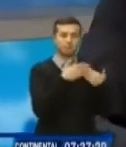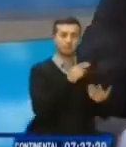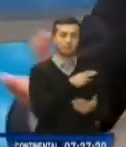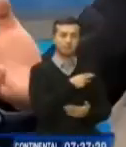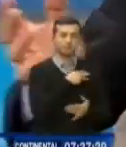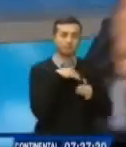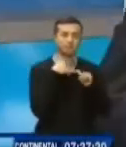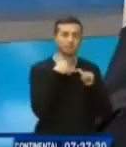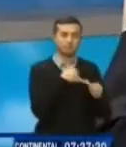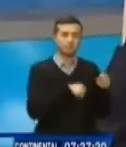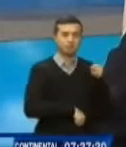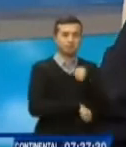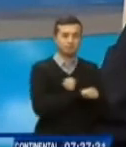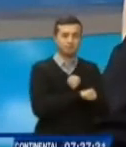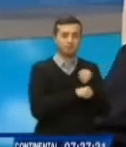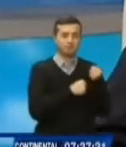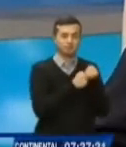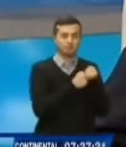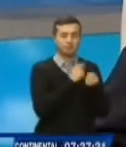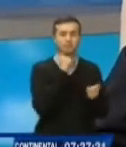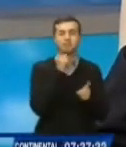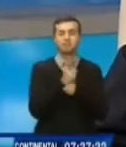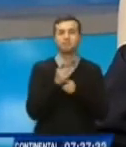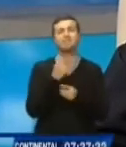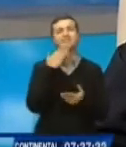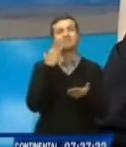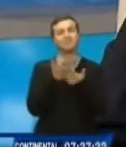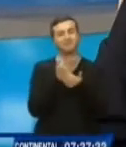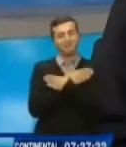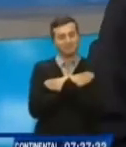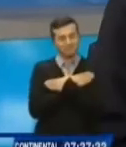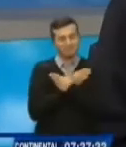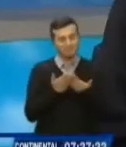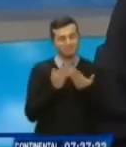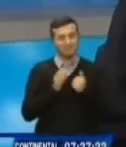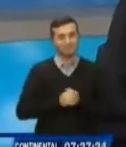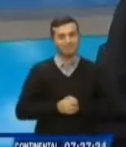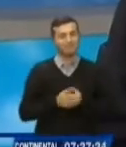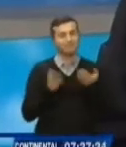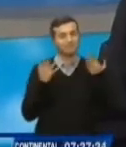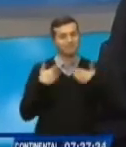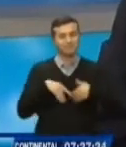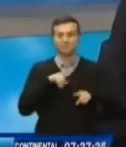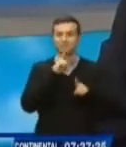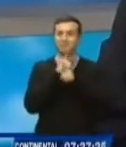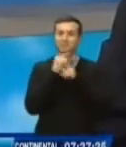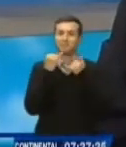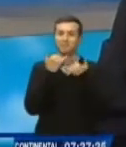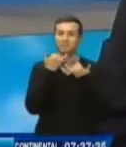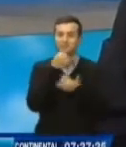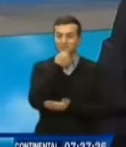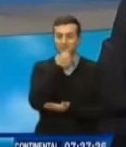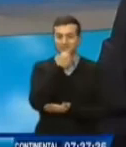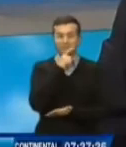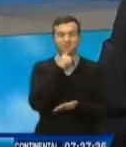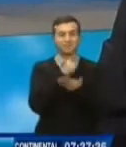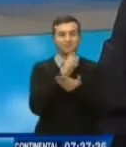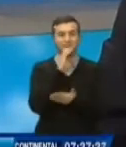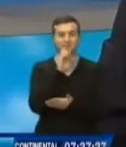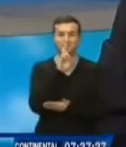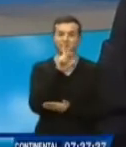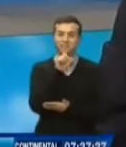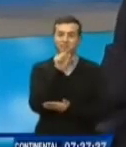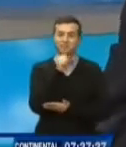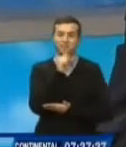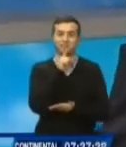club desde desde otro lado gracias por dando un fuerte abrazo bueno hemos terminado por el día de hoy esto fue pensamiento crítico sin carlos robas